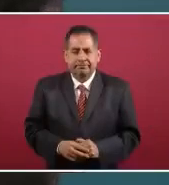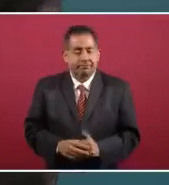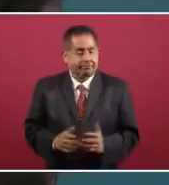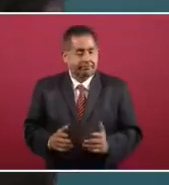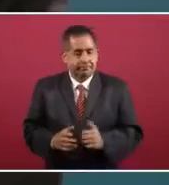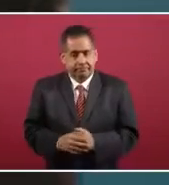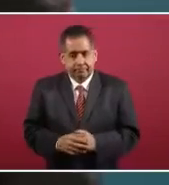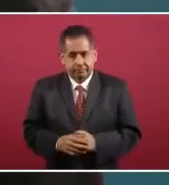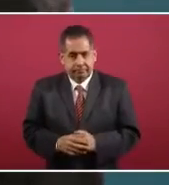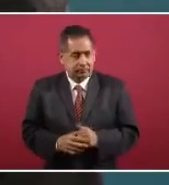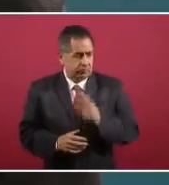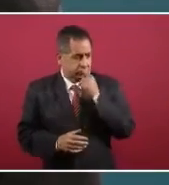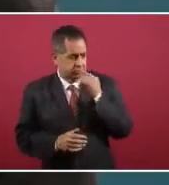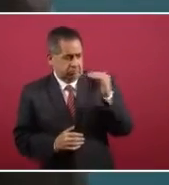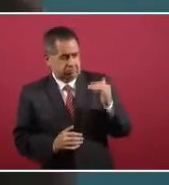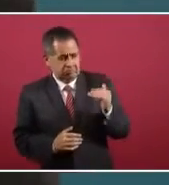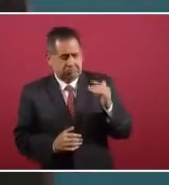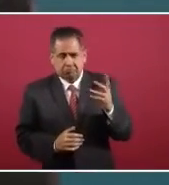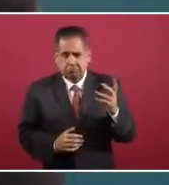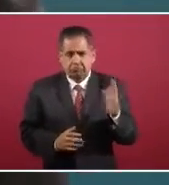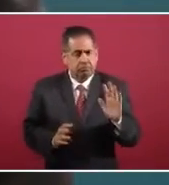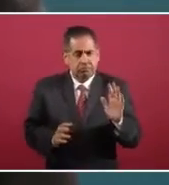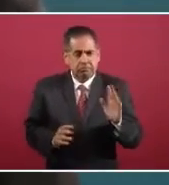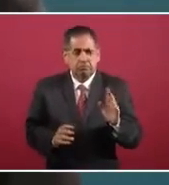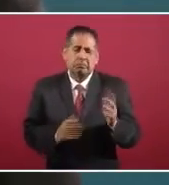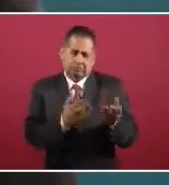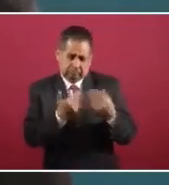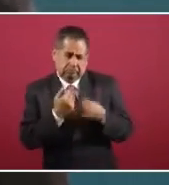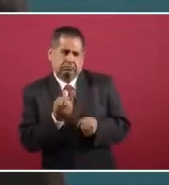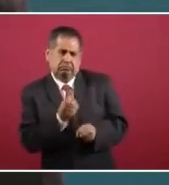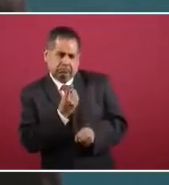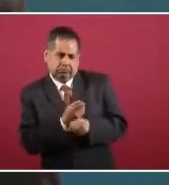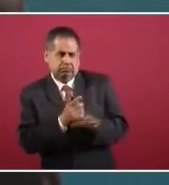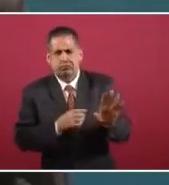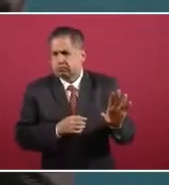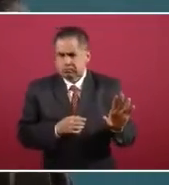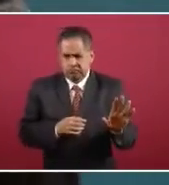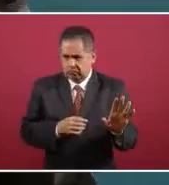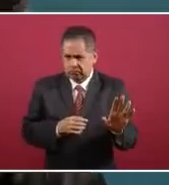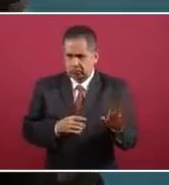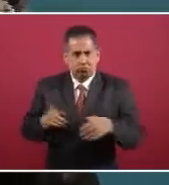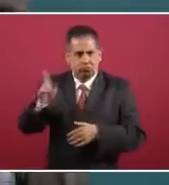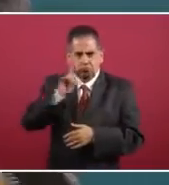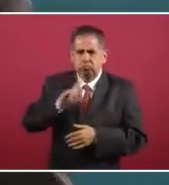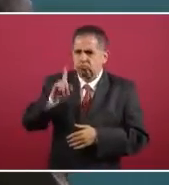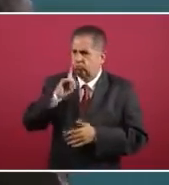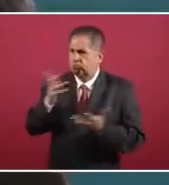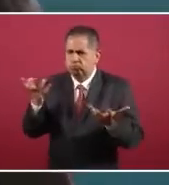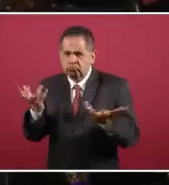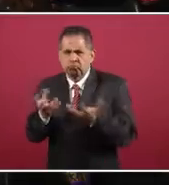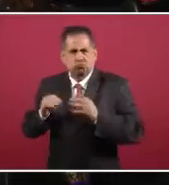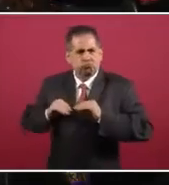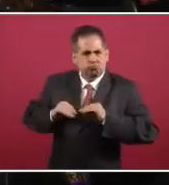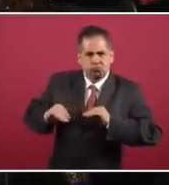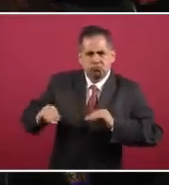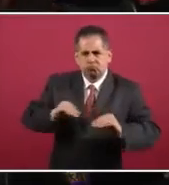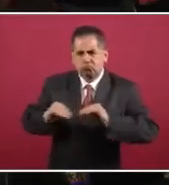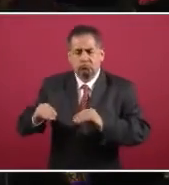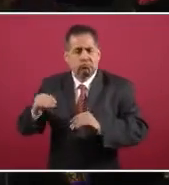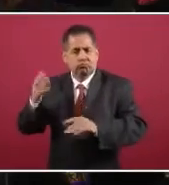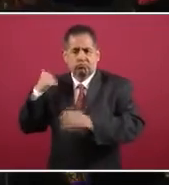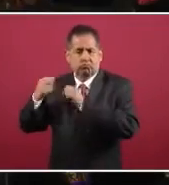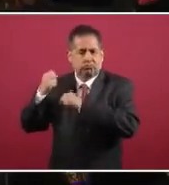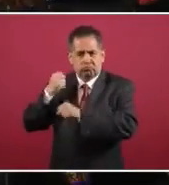dennos los hombres, ¿no?, la oportunidad, no. Hay un movimiento desde hace